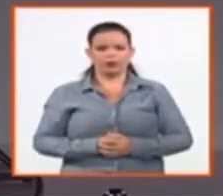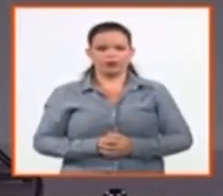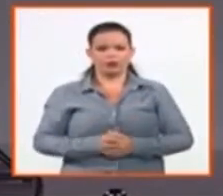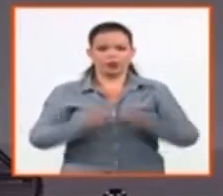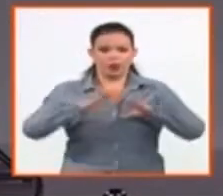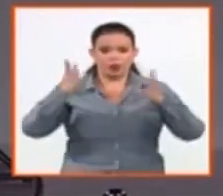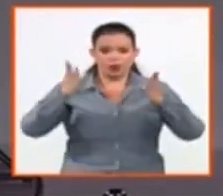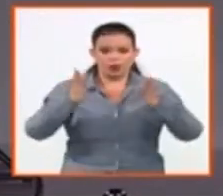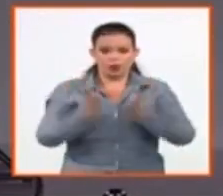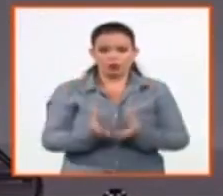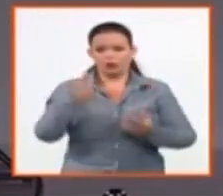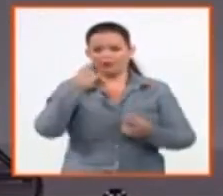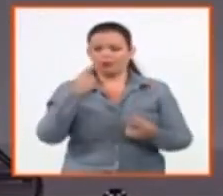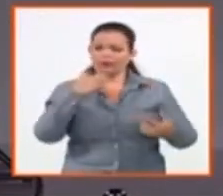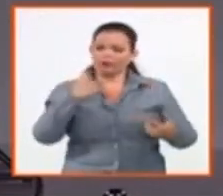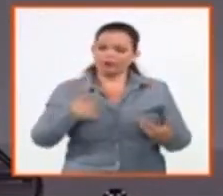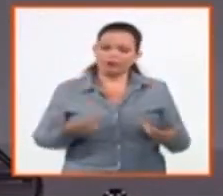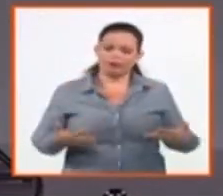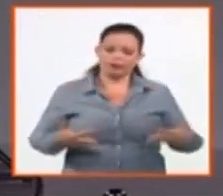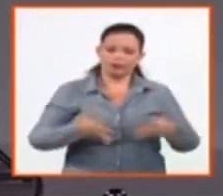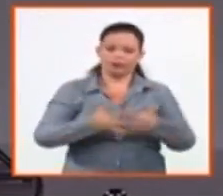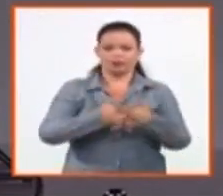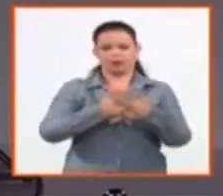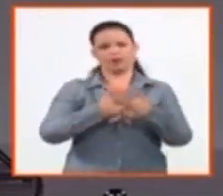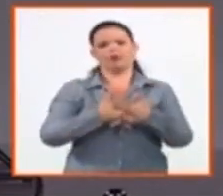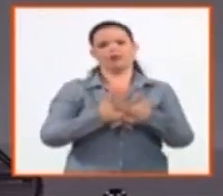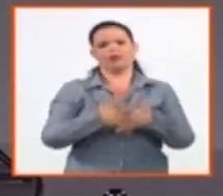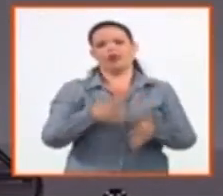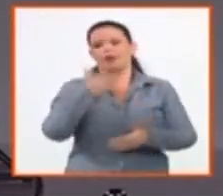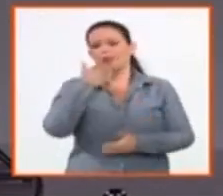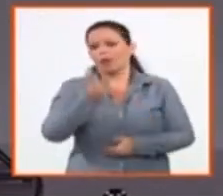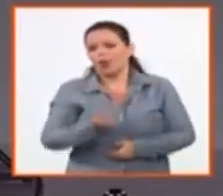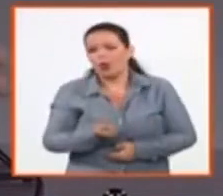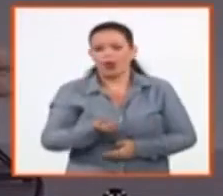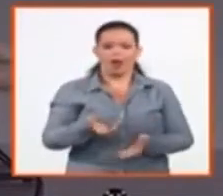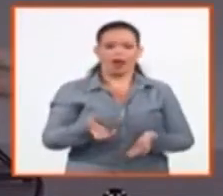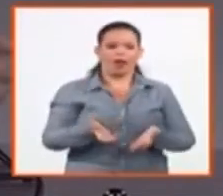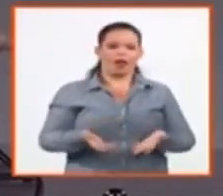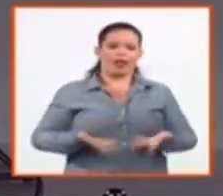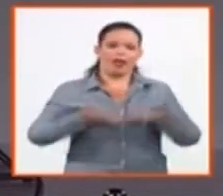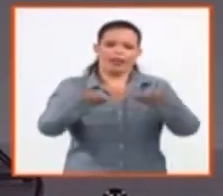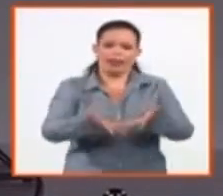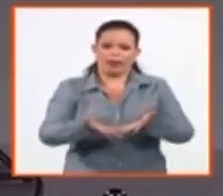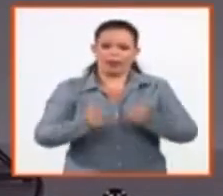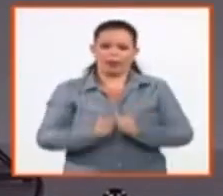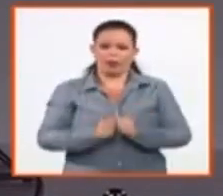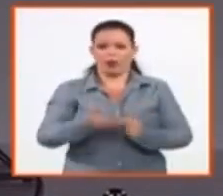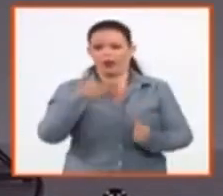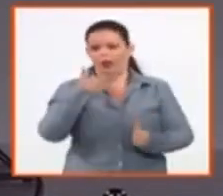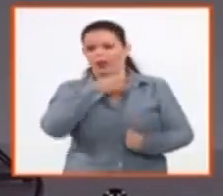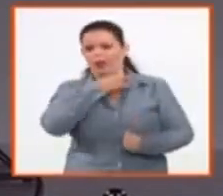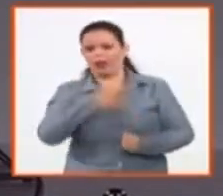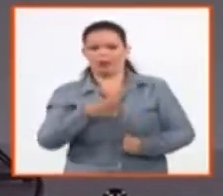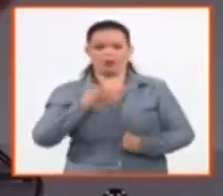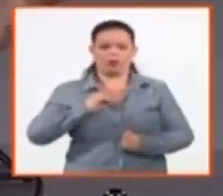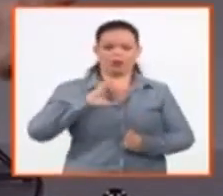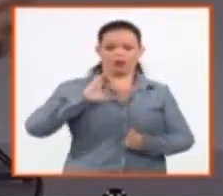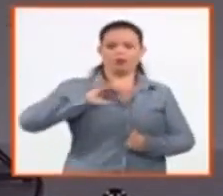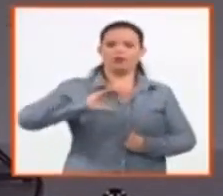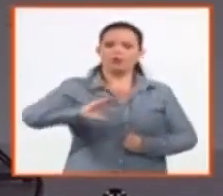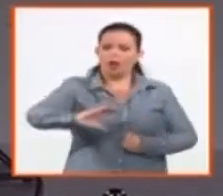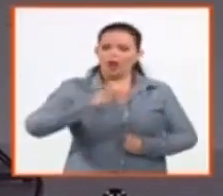alguna manera... mejorar con buenos salarios, con motivándolo, etcétera, es posible que lo activen. Además, esto tiene una